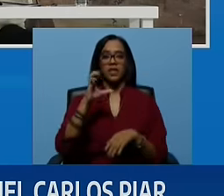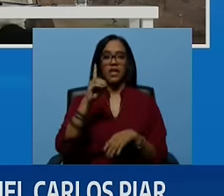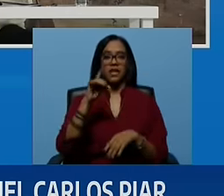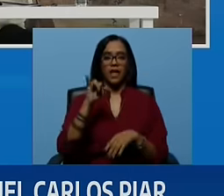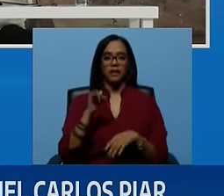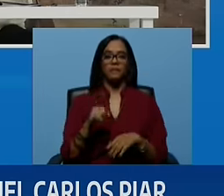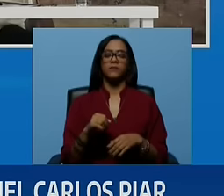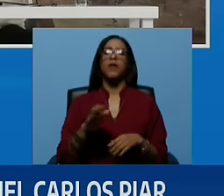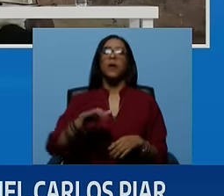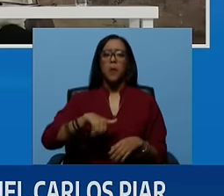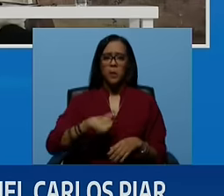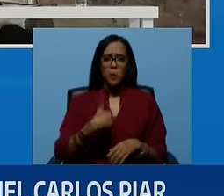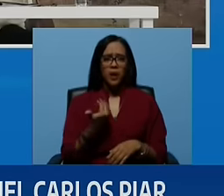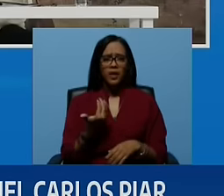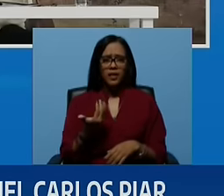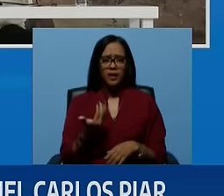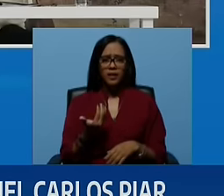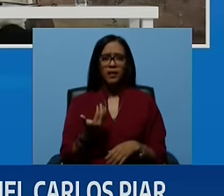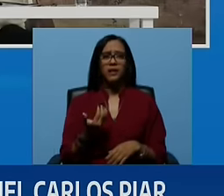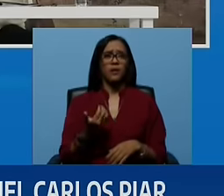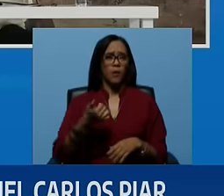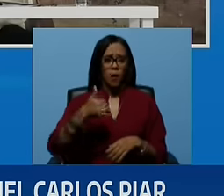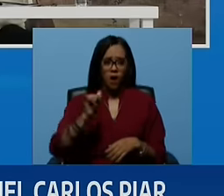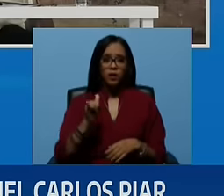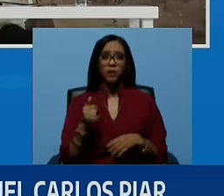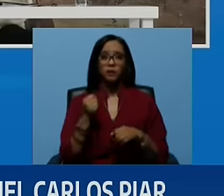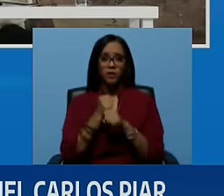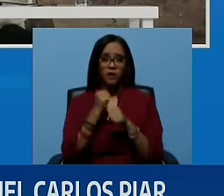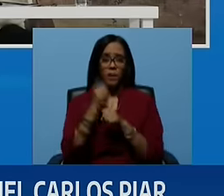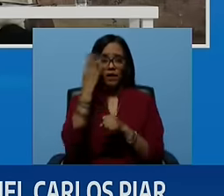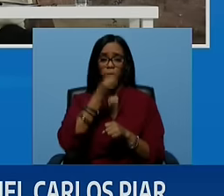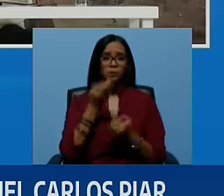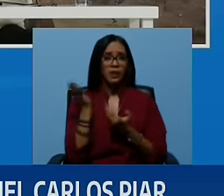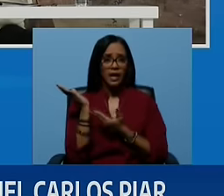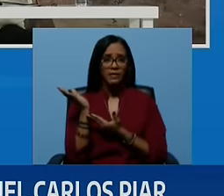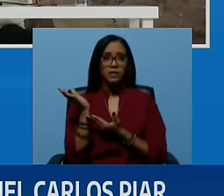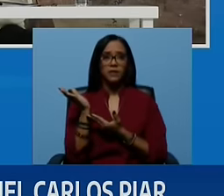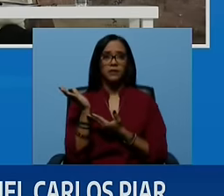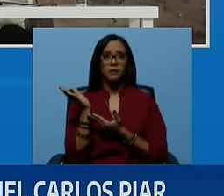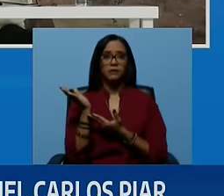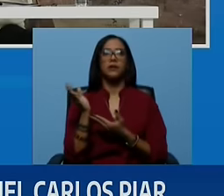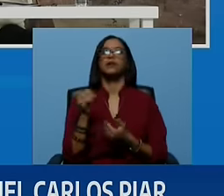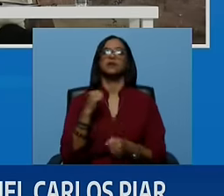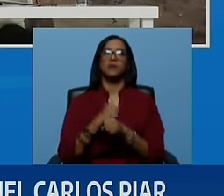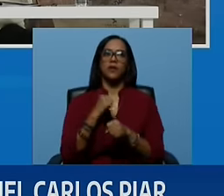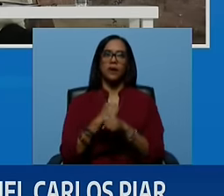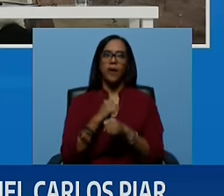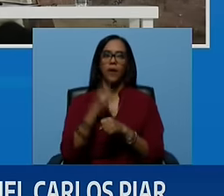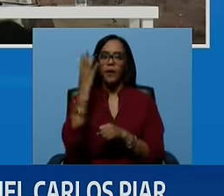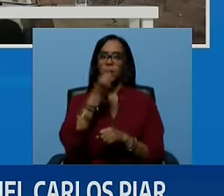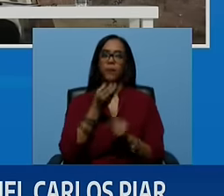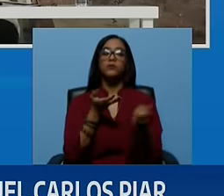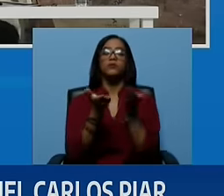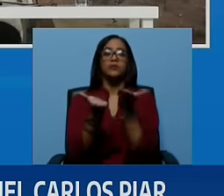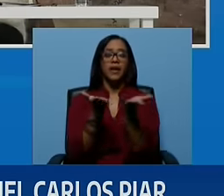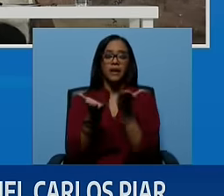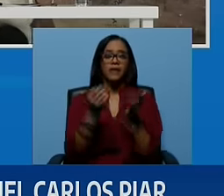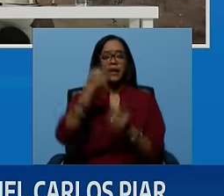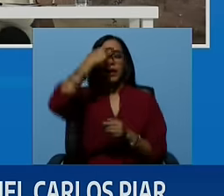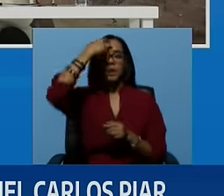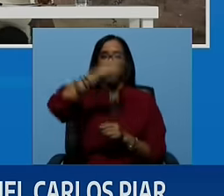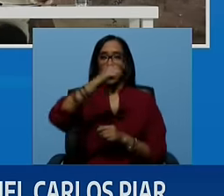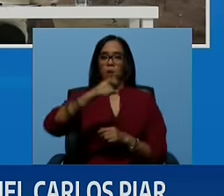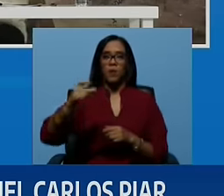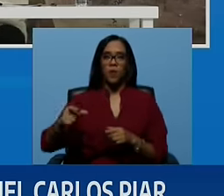labor más hermosa que esa Esa es la labor más hermosa que es servir al pueblo